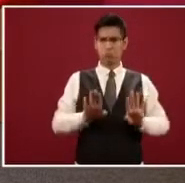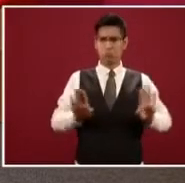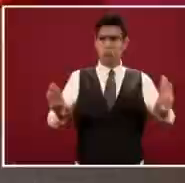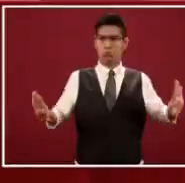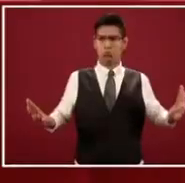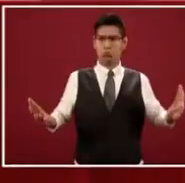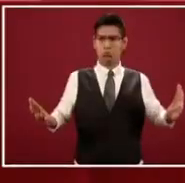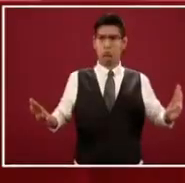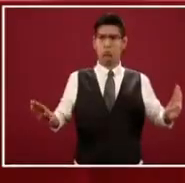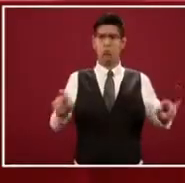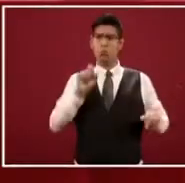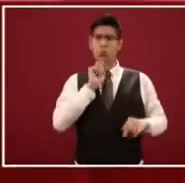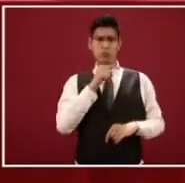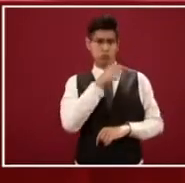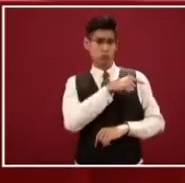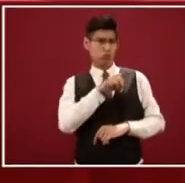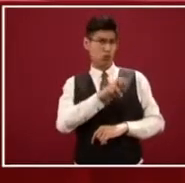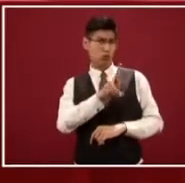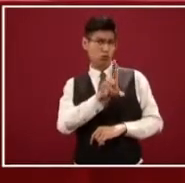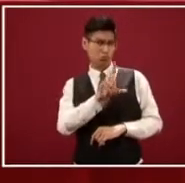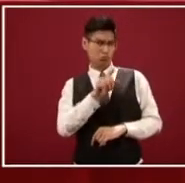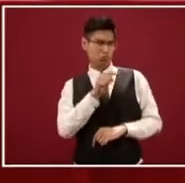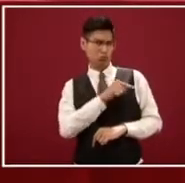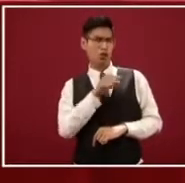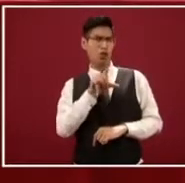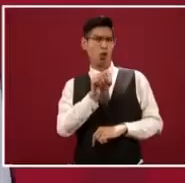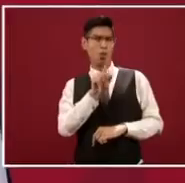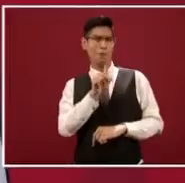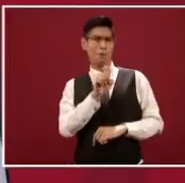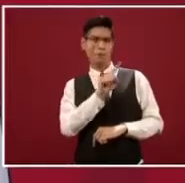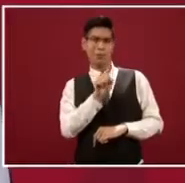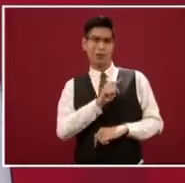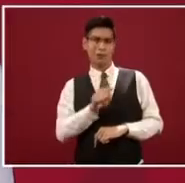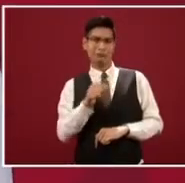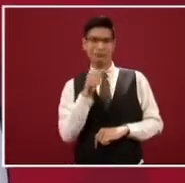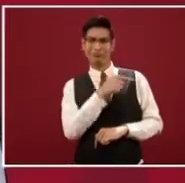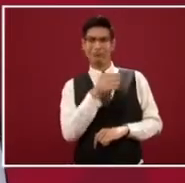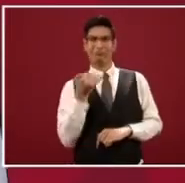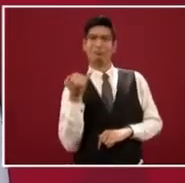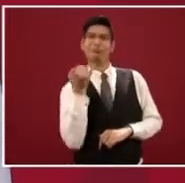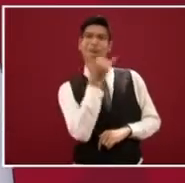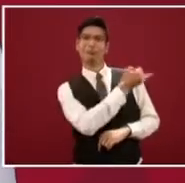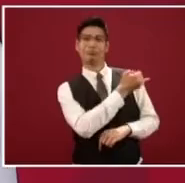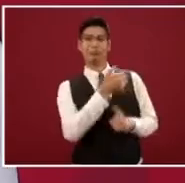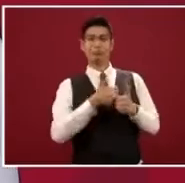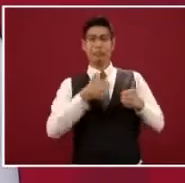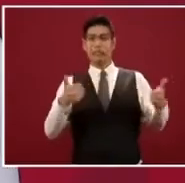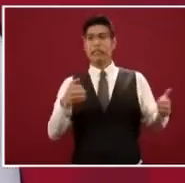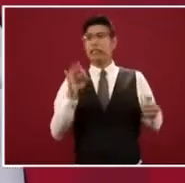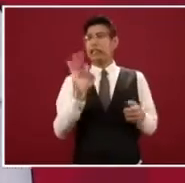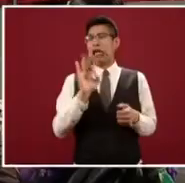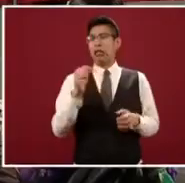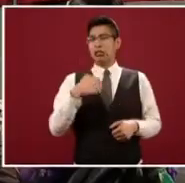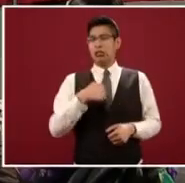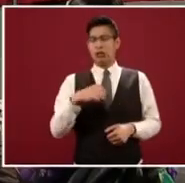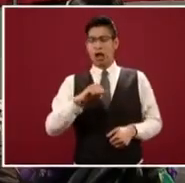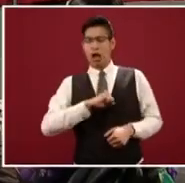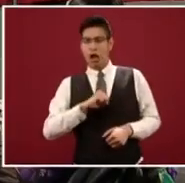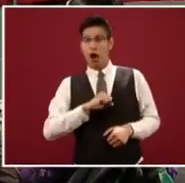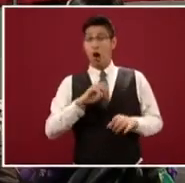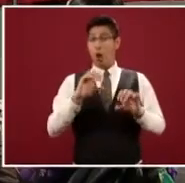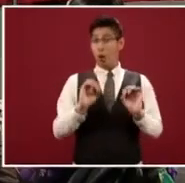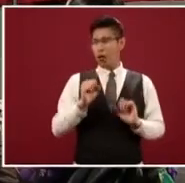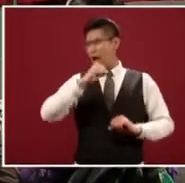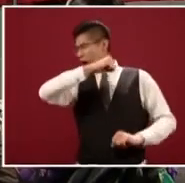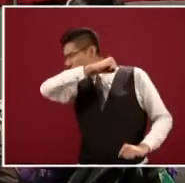de mi alcance, ¿sí? Y entonces, si yo por algún motivo en este momento estornudara o tosiera, el doctor